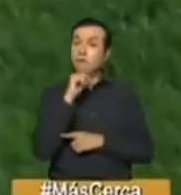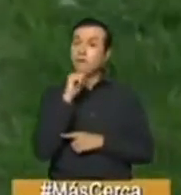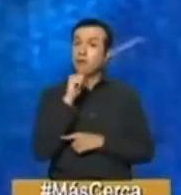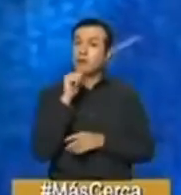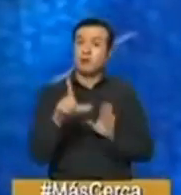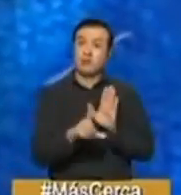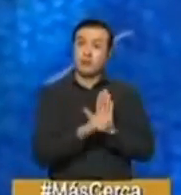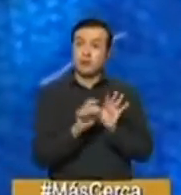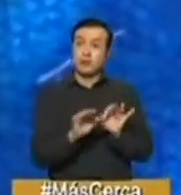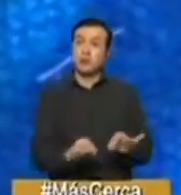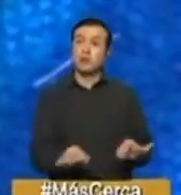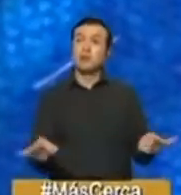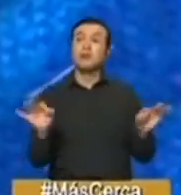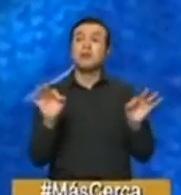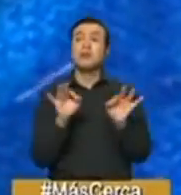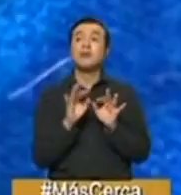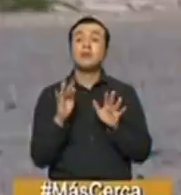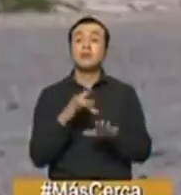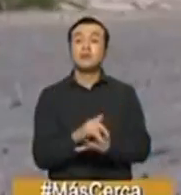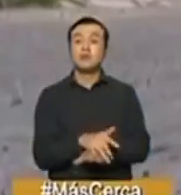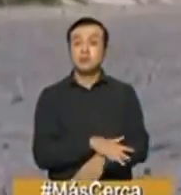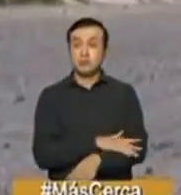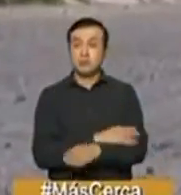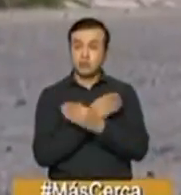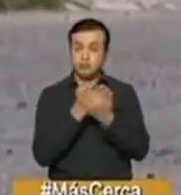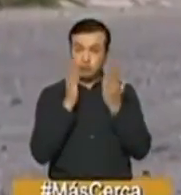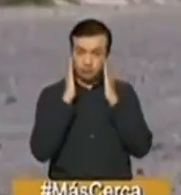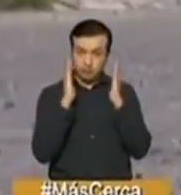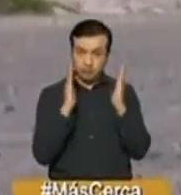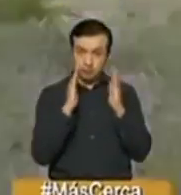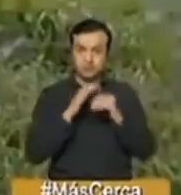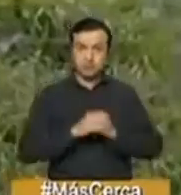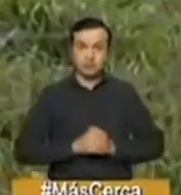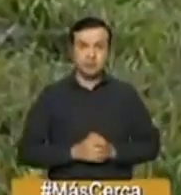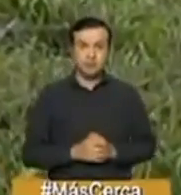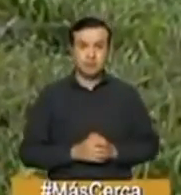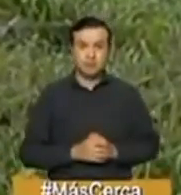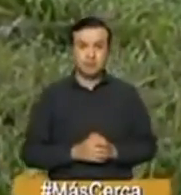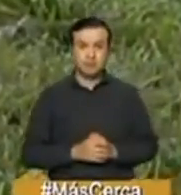leyes, lo importante es crear conciencia. María Elena Vaca, Medios Públicos.